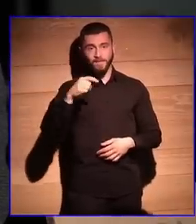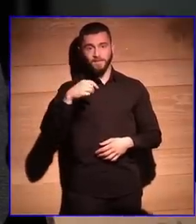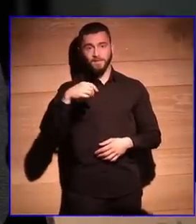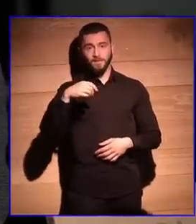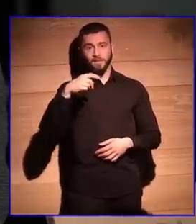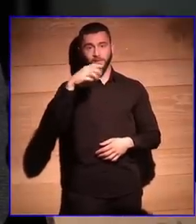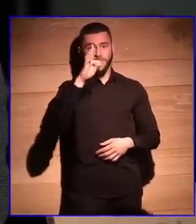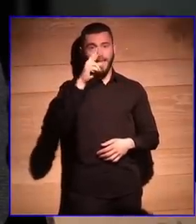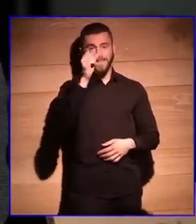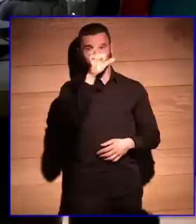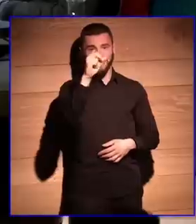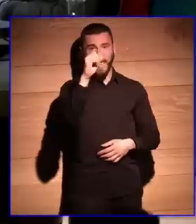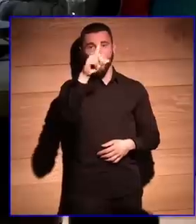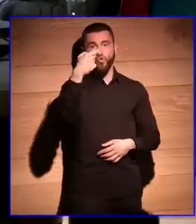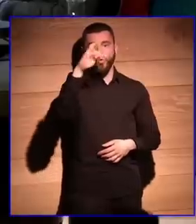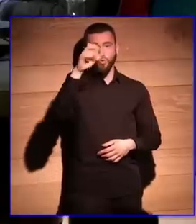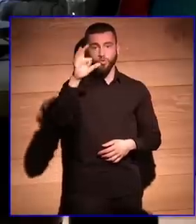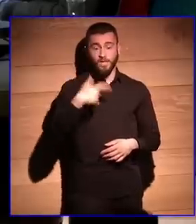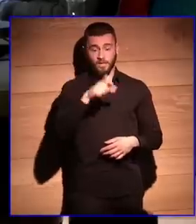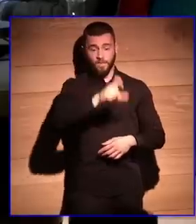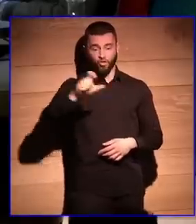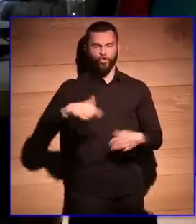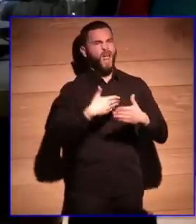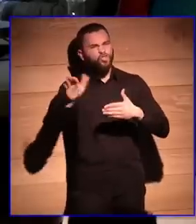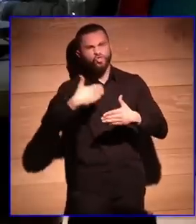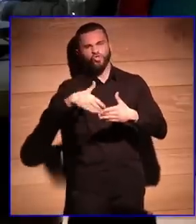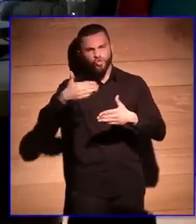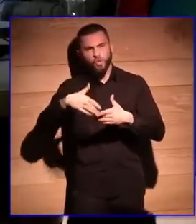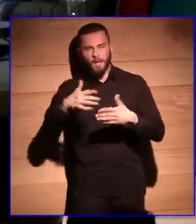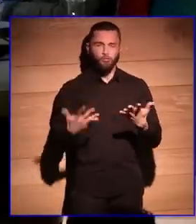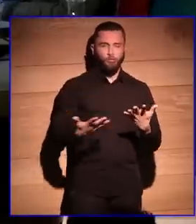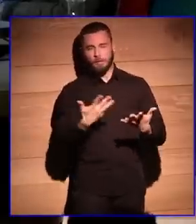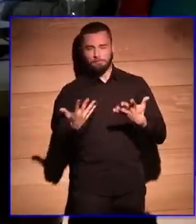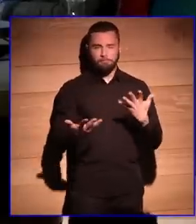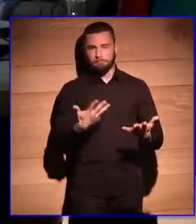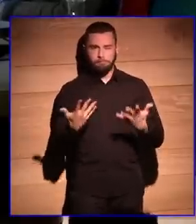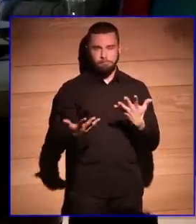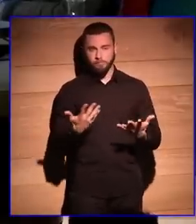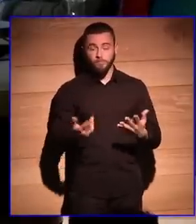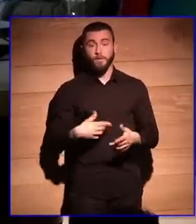esa idea de aquí sobra gente y lo que hay que hacer es un poquito. Bueno, pero digamos